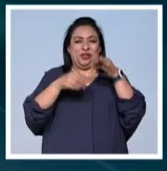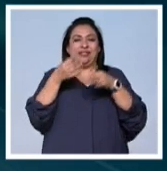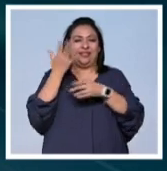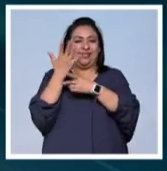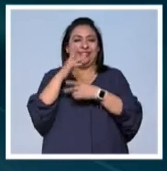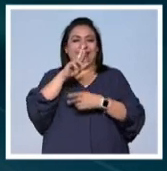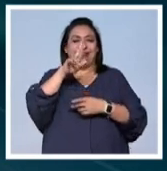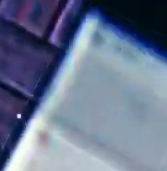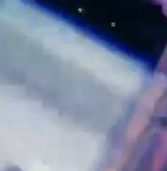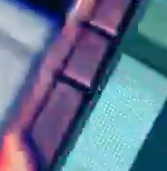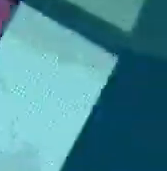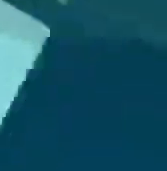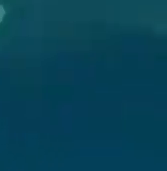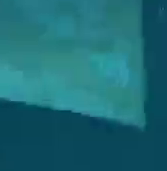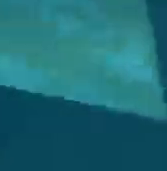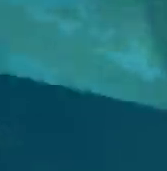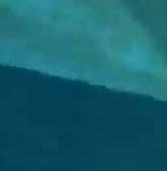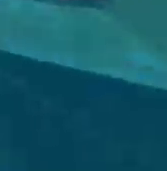veamos